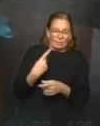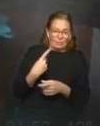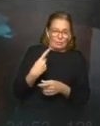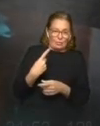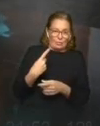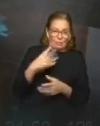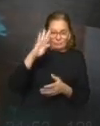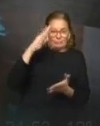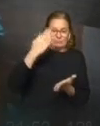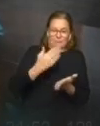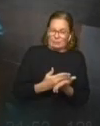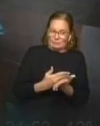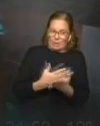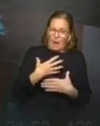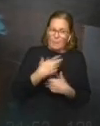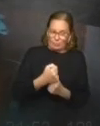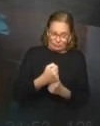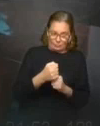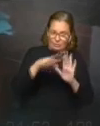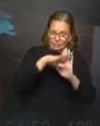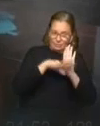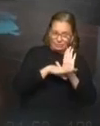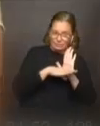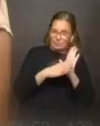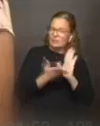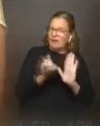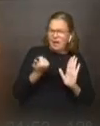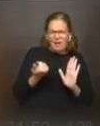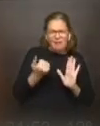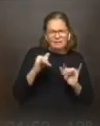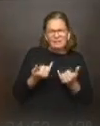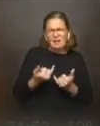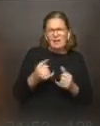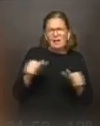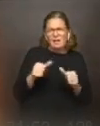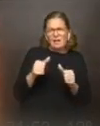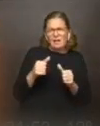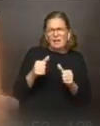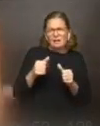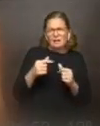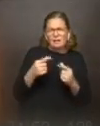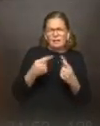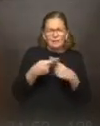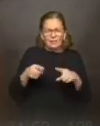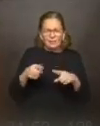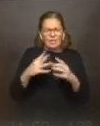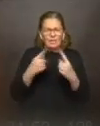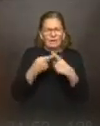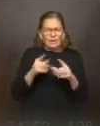amparándose en dictadura en normativa de la dictadura, que hoy en día está derogada, hacer las cosas con otro tipo de procedimientos.